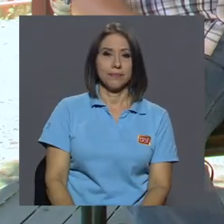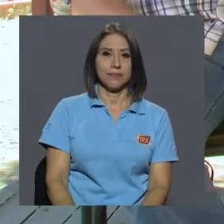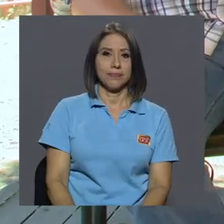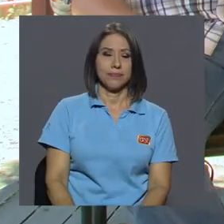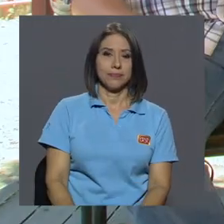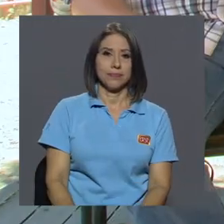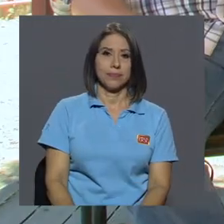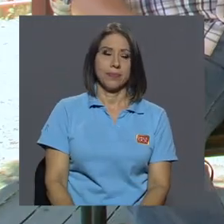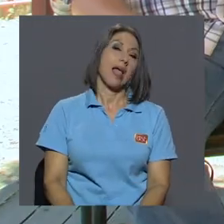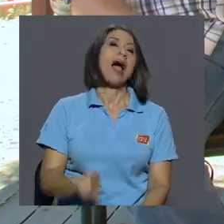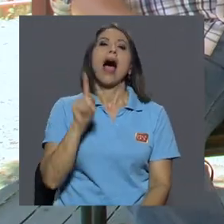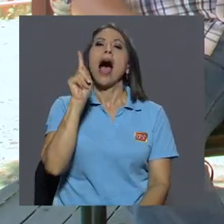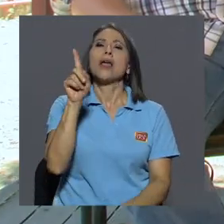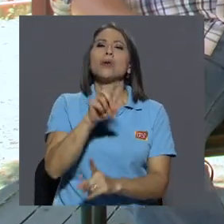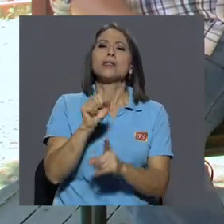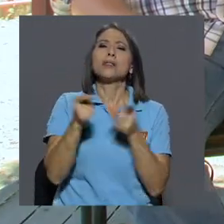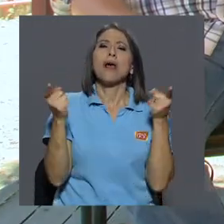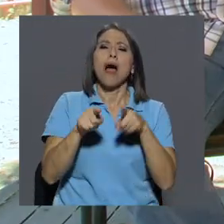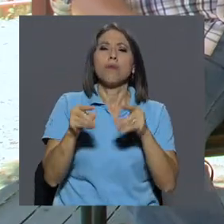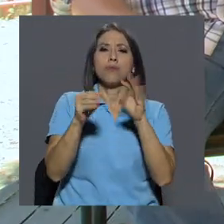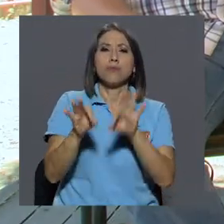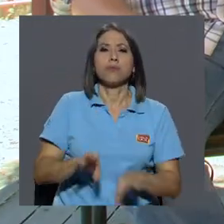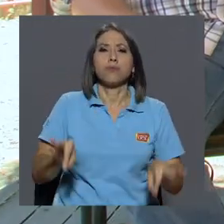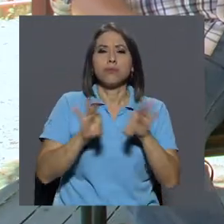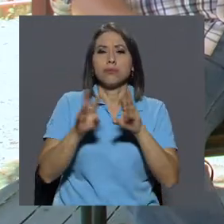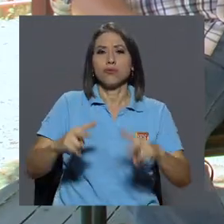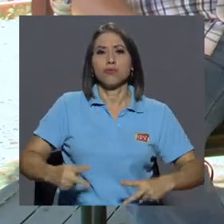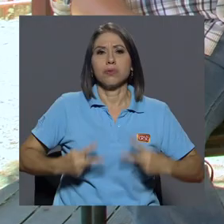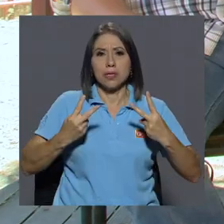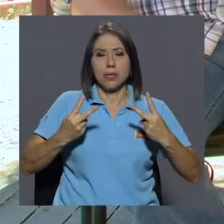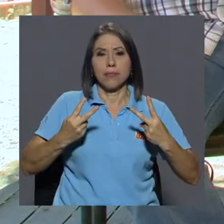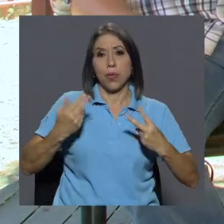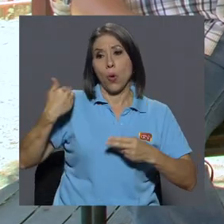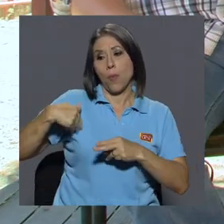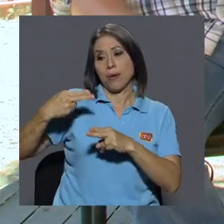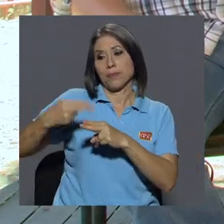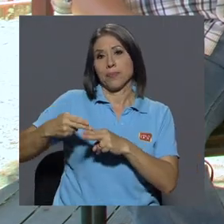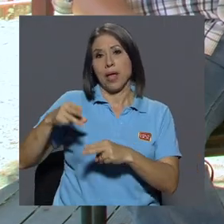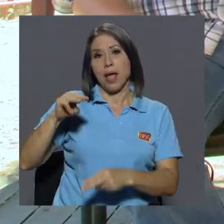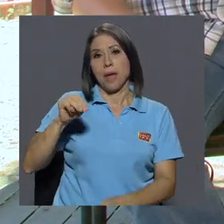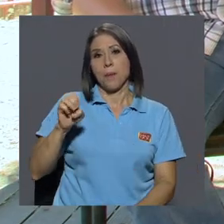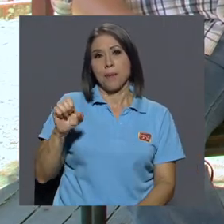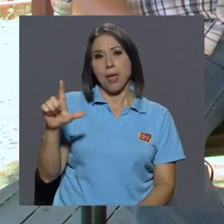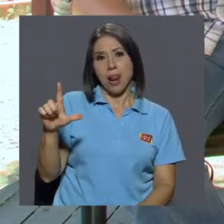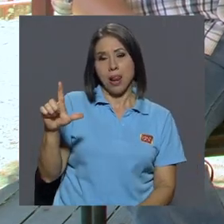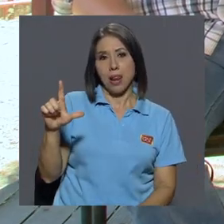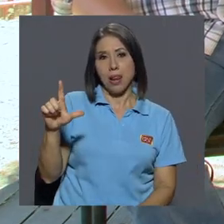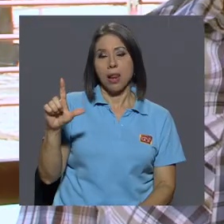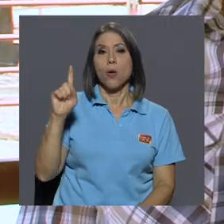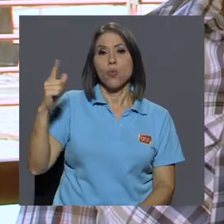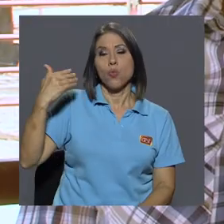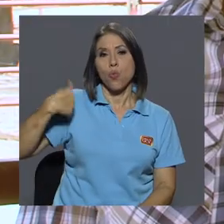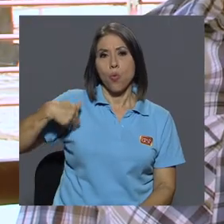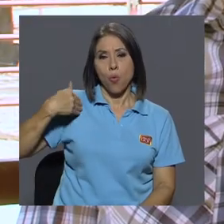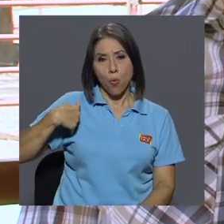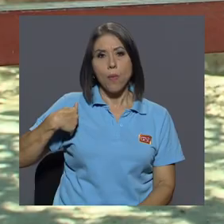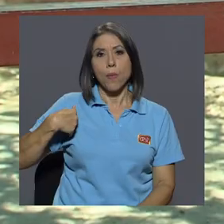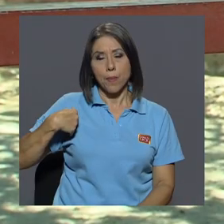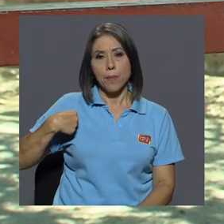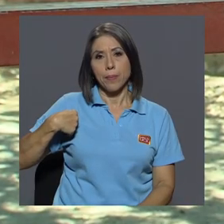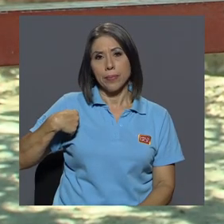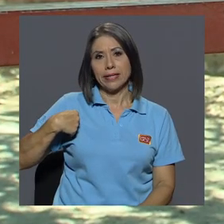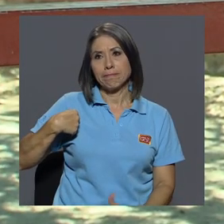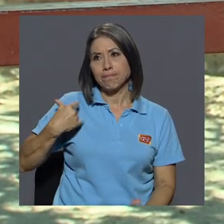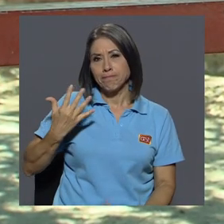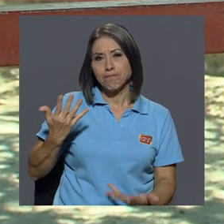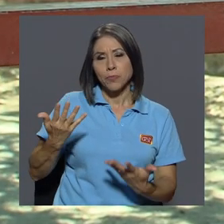Hay un evento muy importante en su vida cuando don Mel, un hombre que